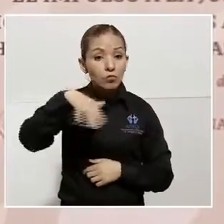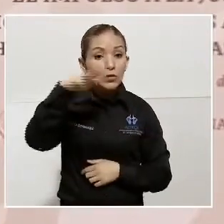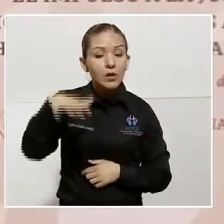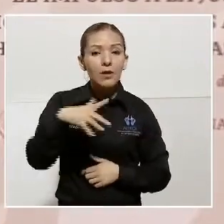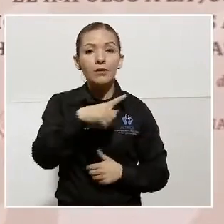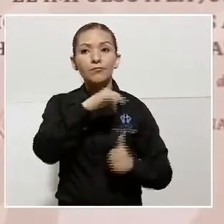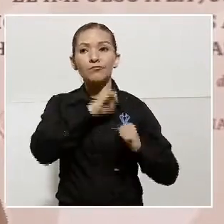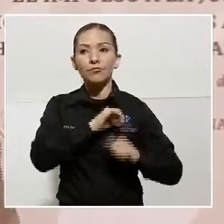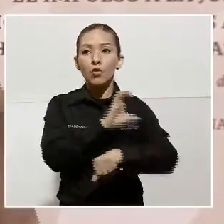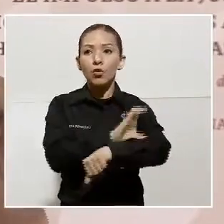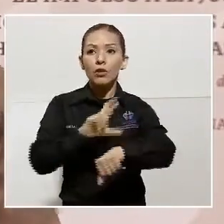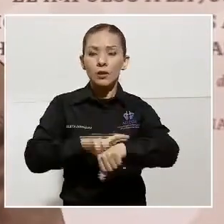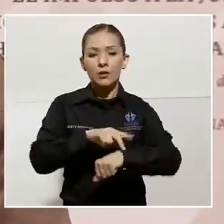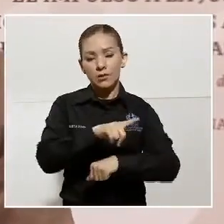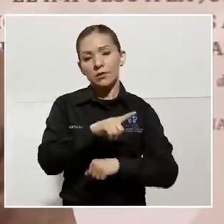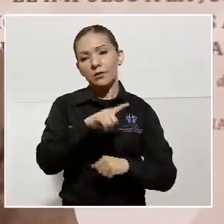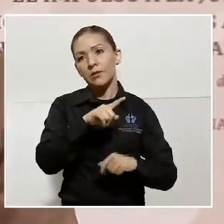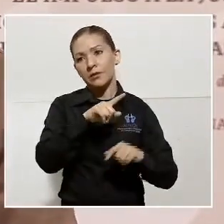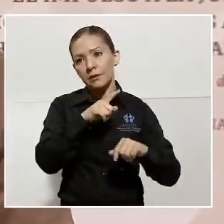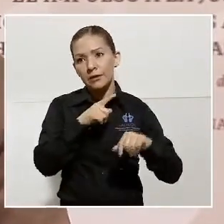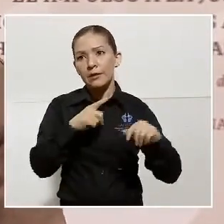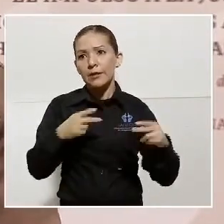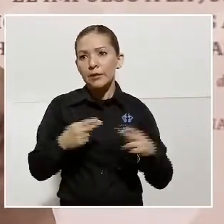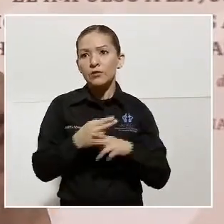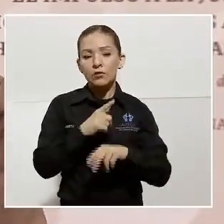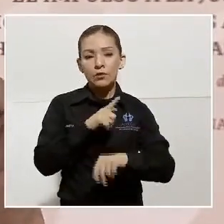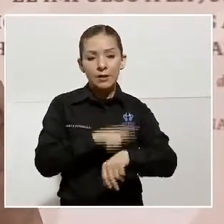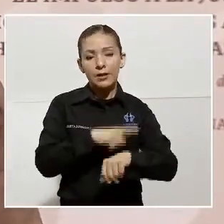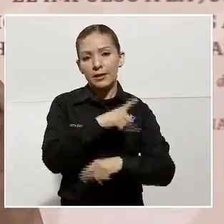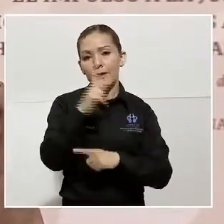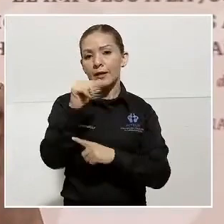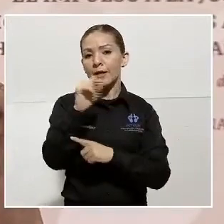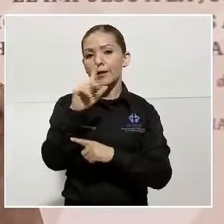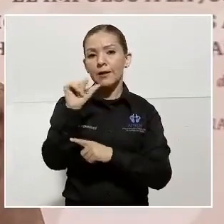de la Comisión Nacional de Búsqueda, con Carla Quintana